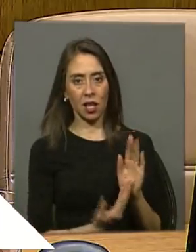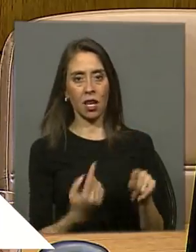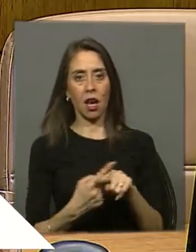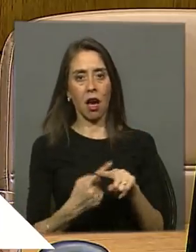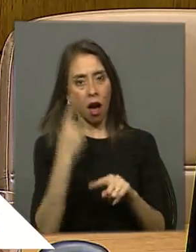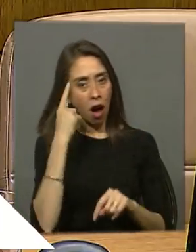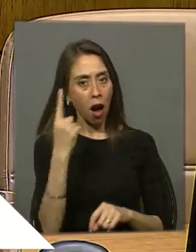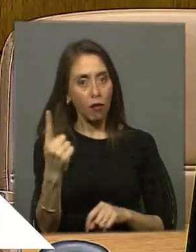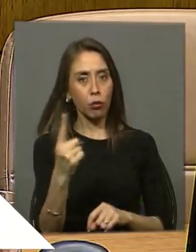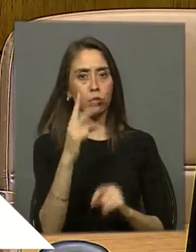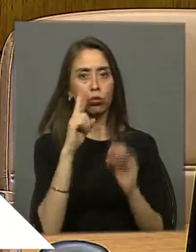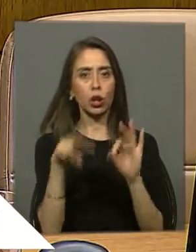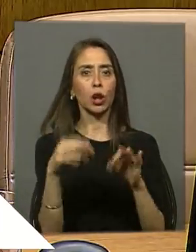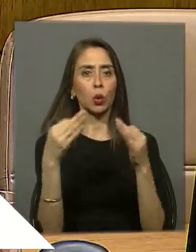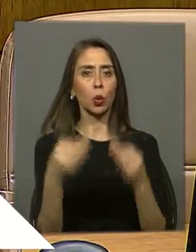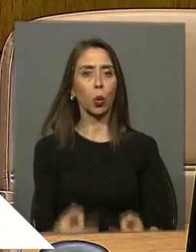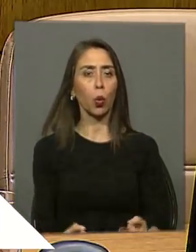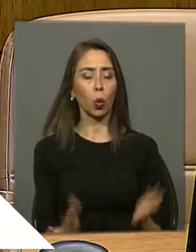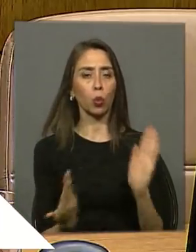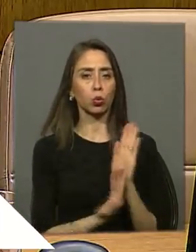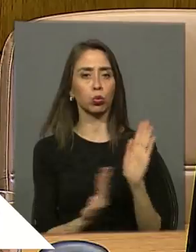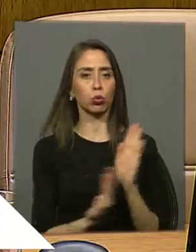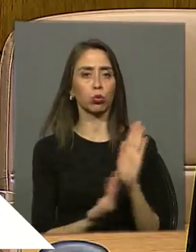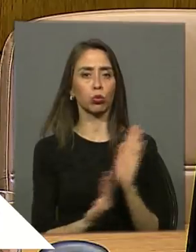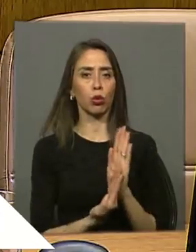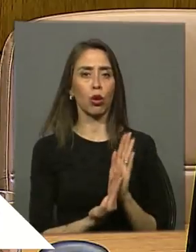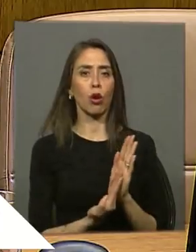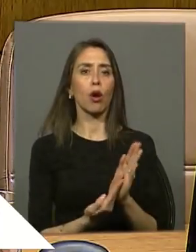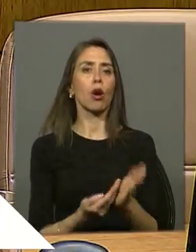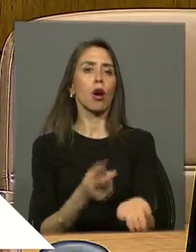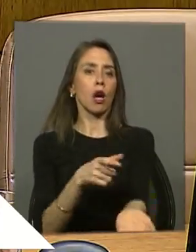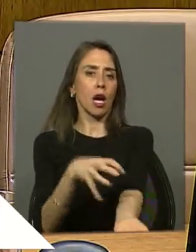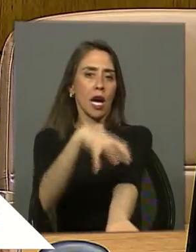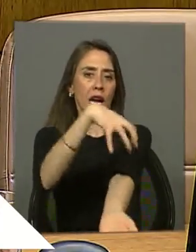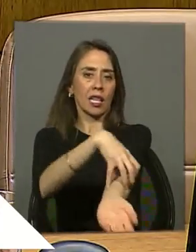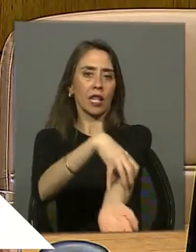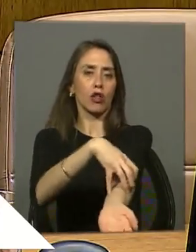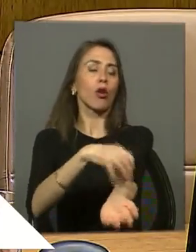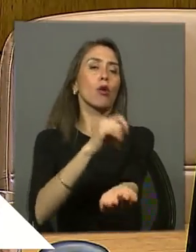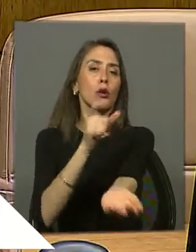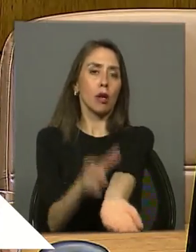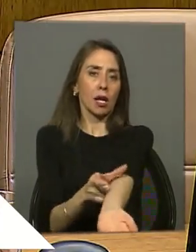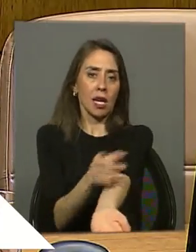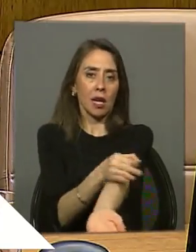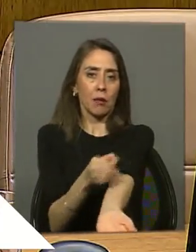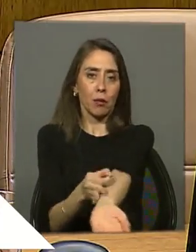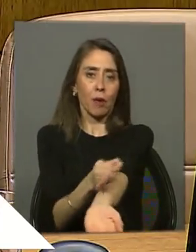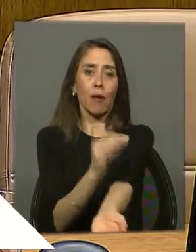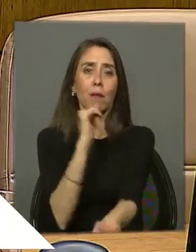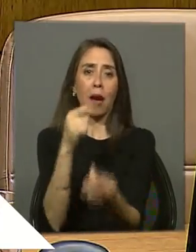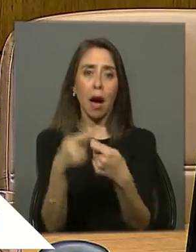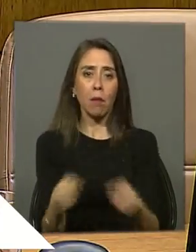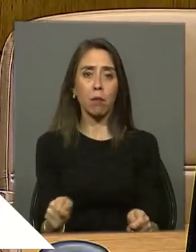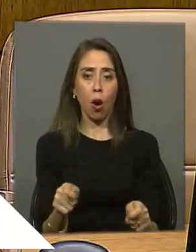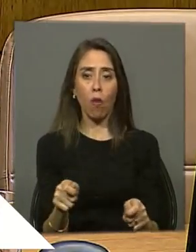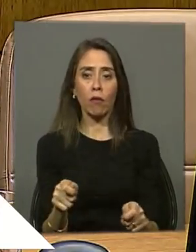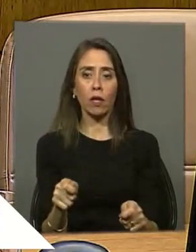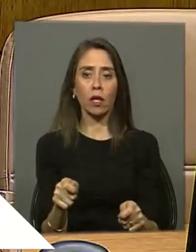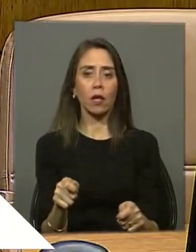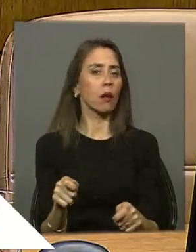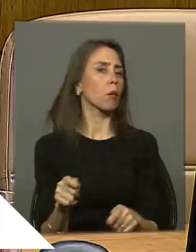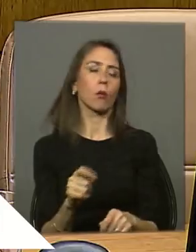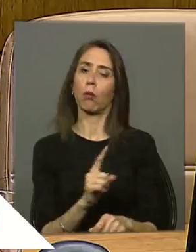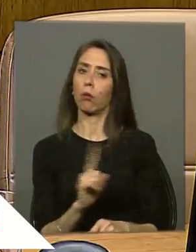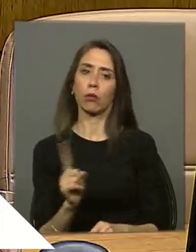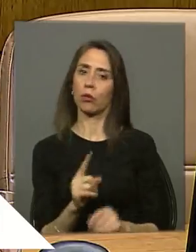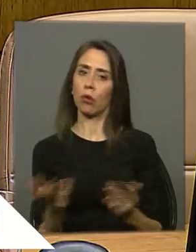arbitrario injusto claramente para con la región más pobre la provincia más pobre de la región me parece que no están dadas